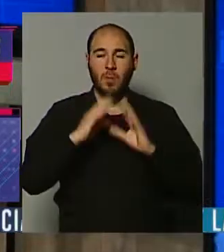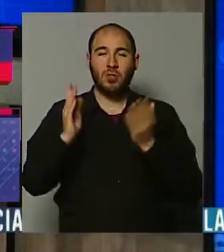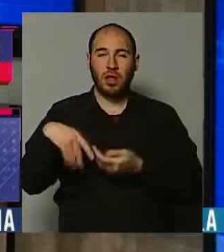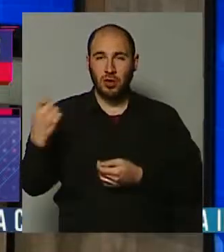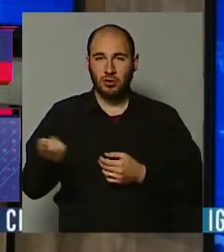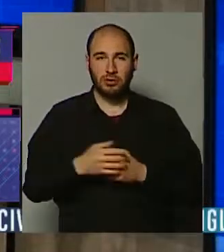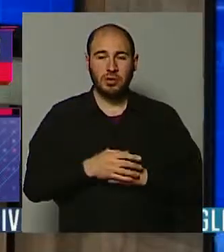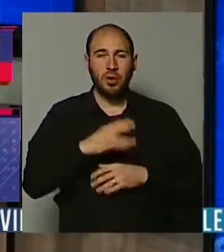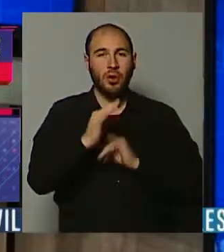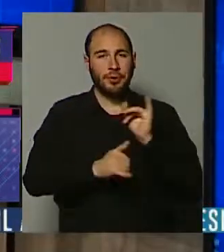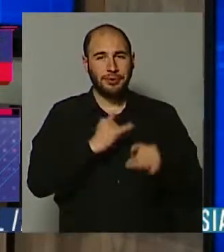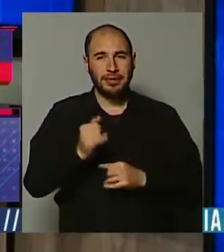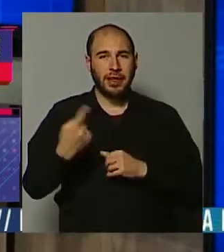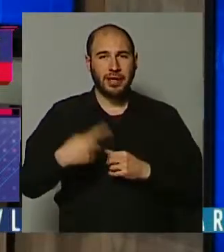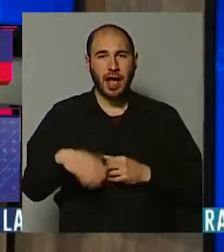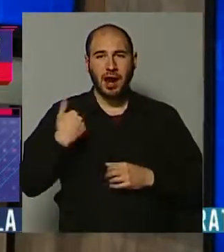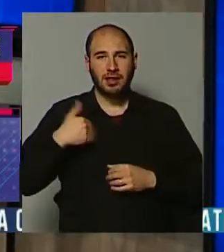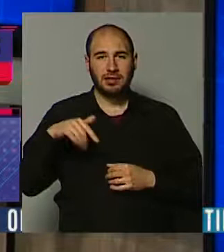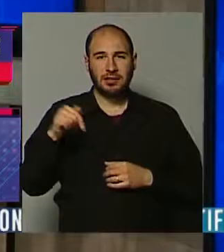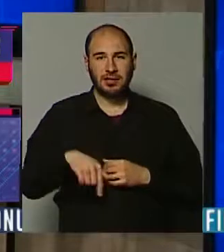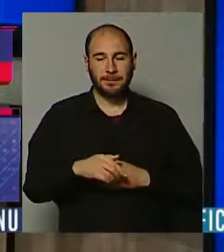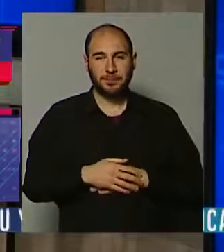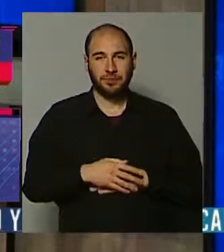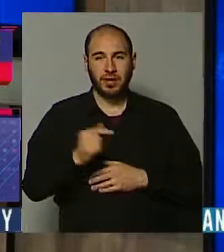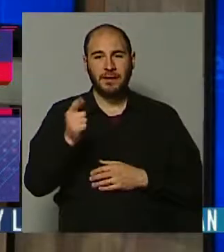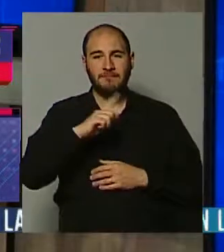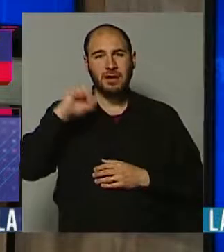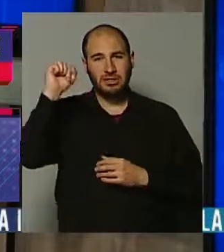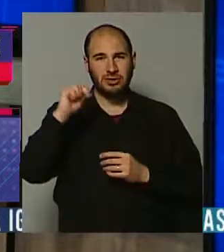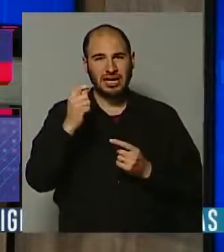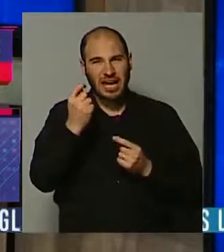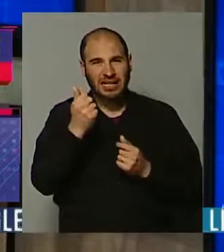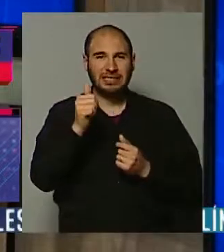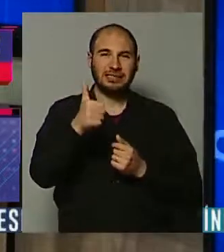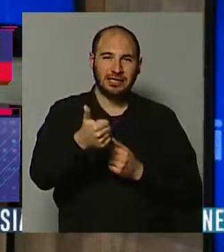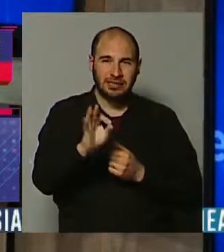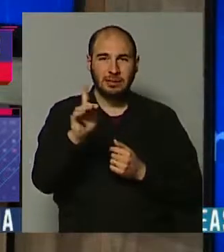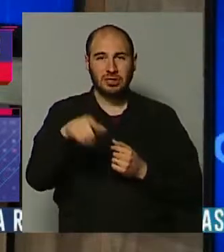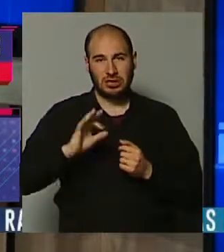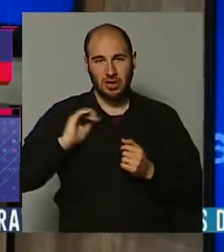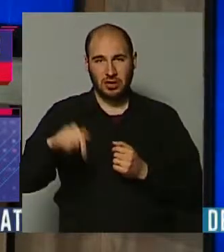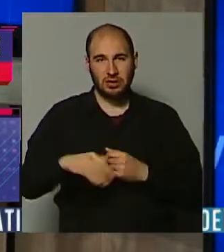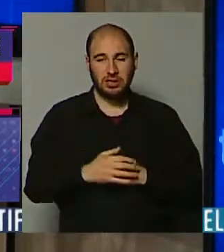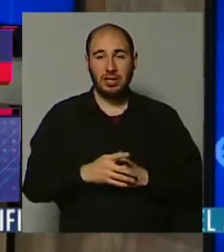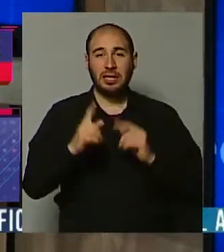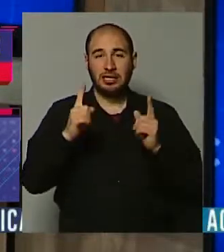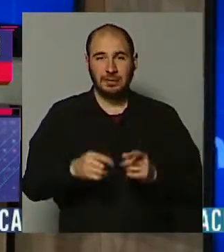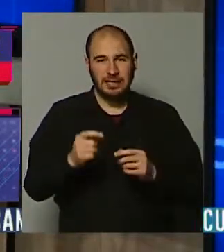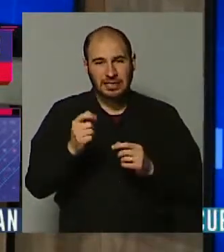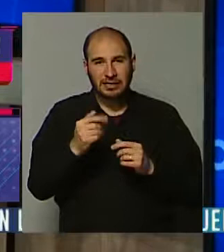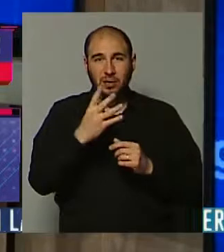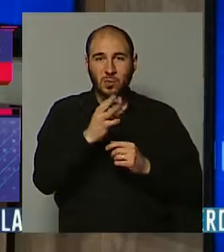mundo. Habla fundamentalmente de que Argentina va a tener un nivel de inflación casi del 60% este año y también muy cerca